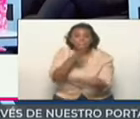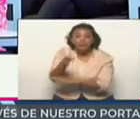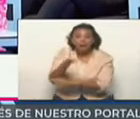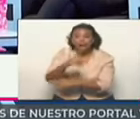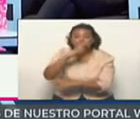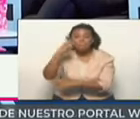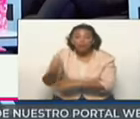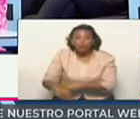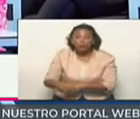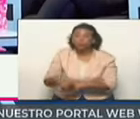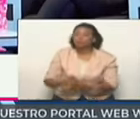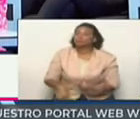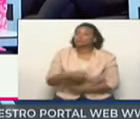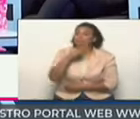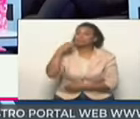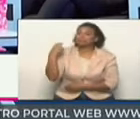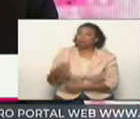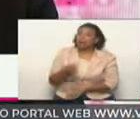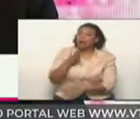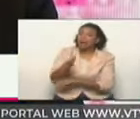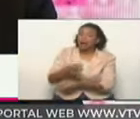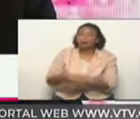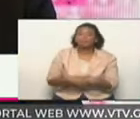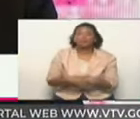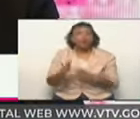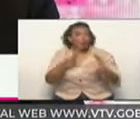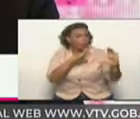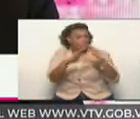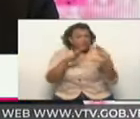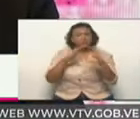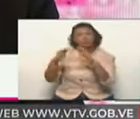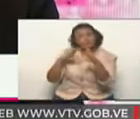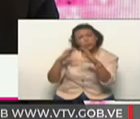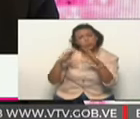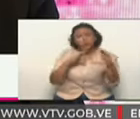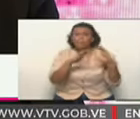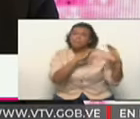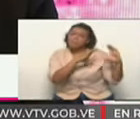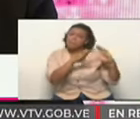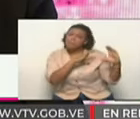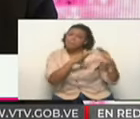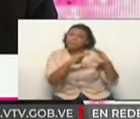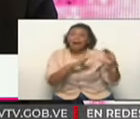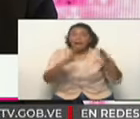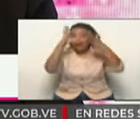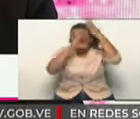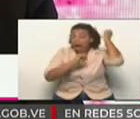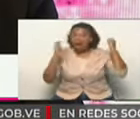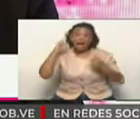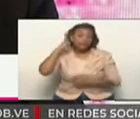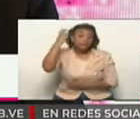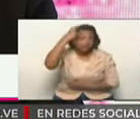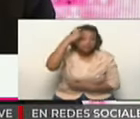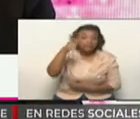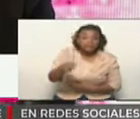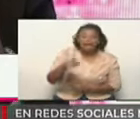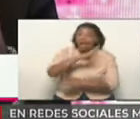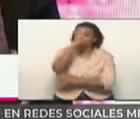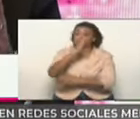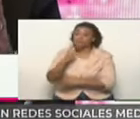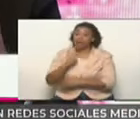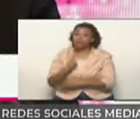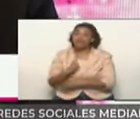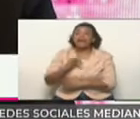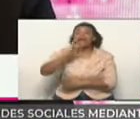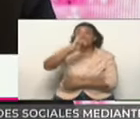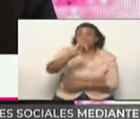Entonces, ellos tuvieron las conversaciones. La Cancillería de Brasil, llamada